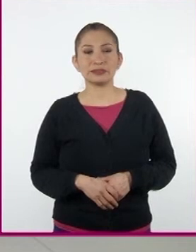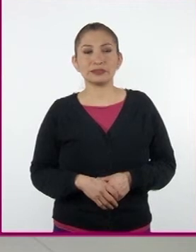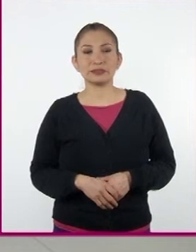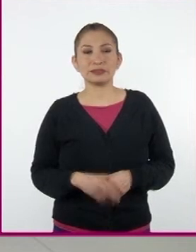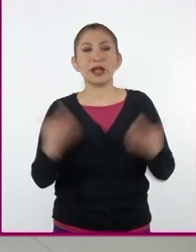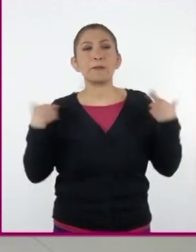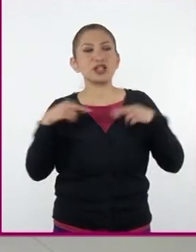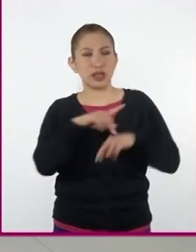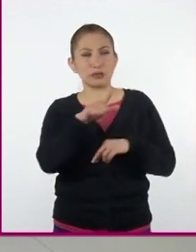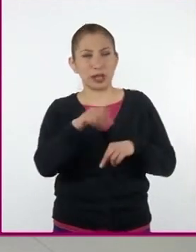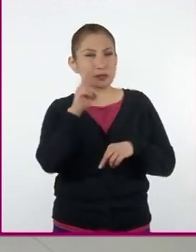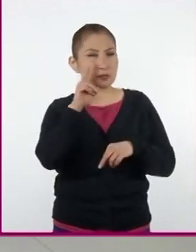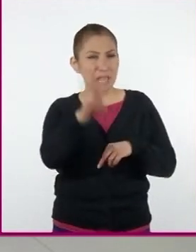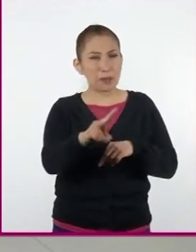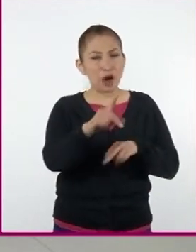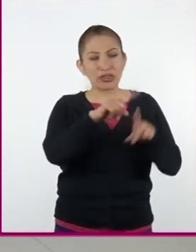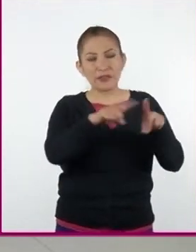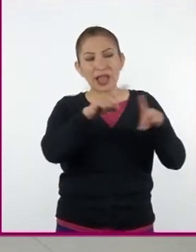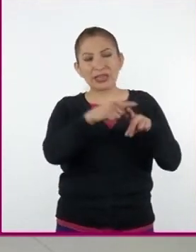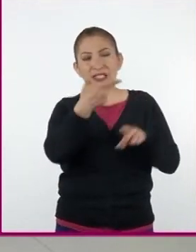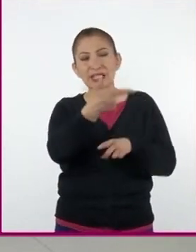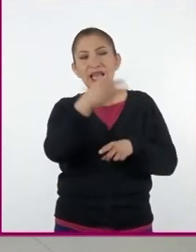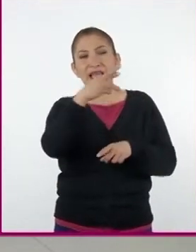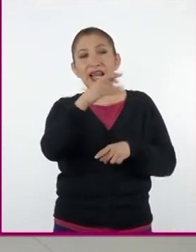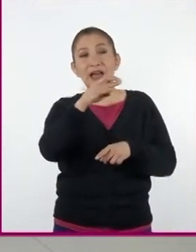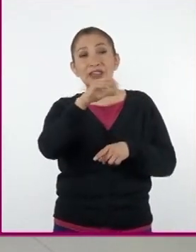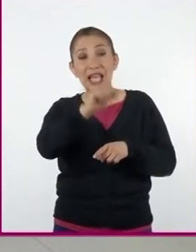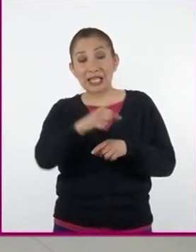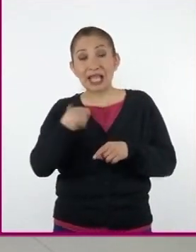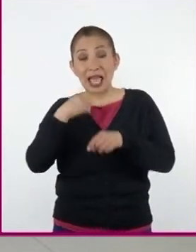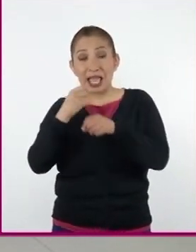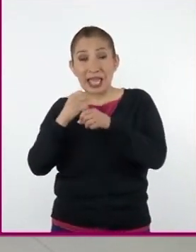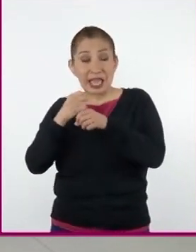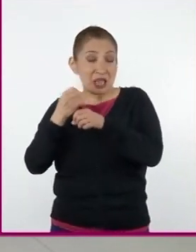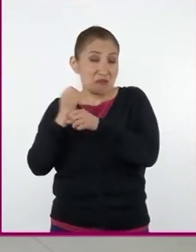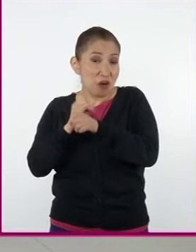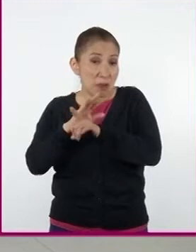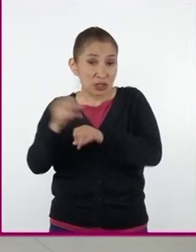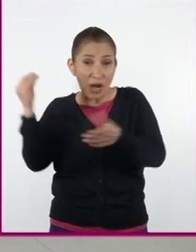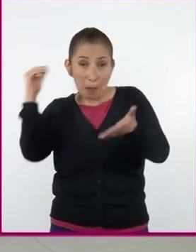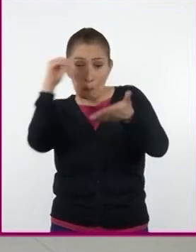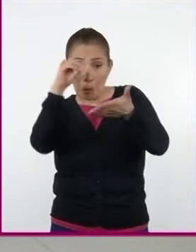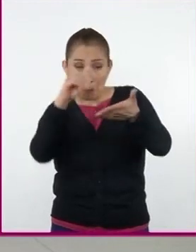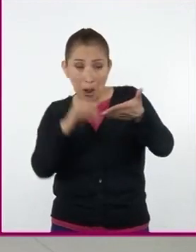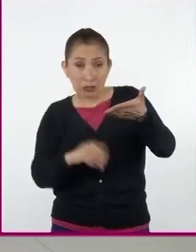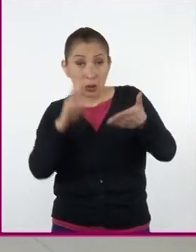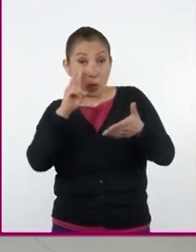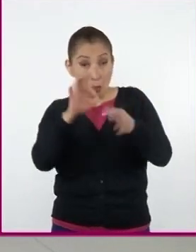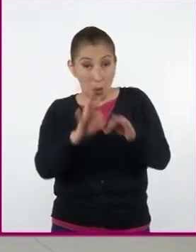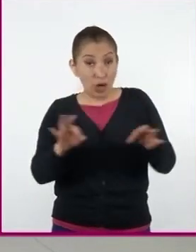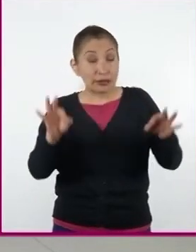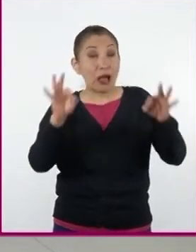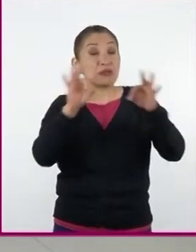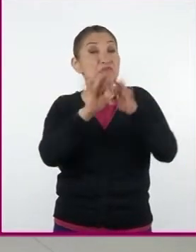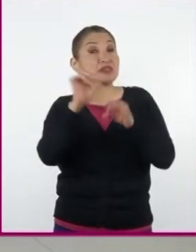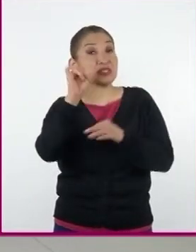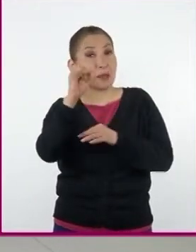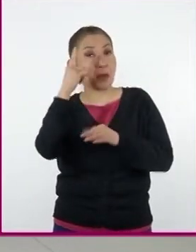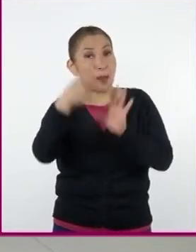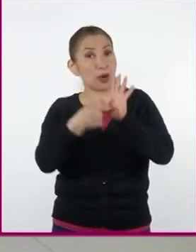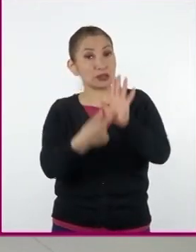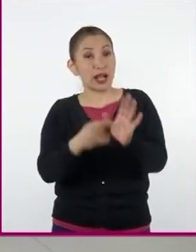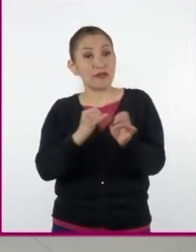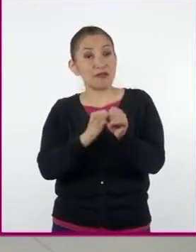Profesor, después de haber visto los tipos de gráficas y los datos que podemos incluir en ellas, veo la importancia que tienen para